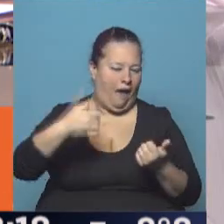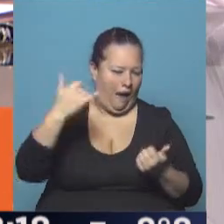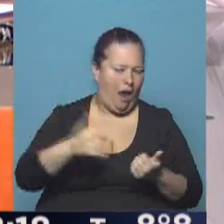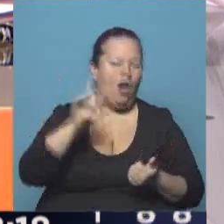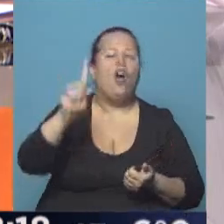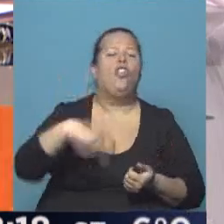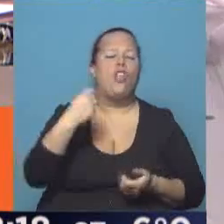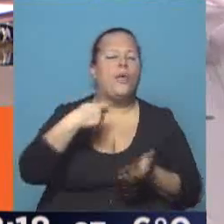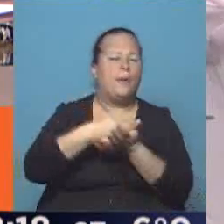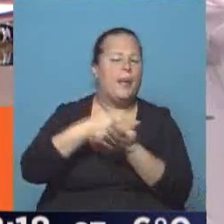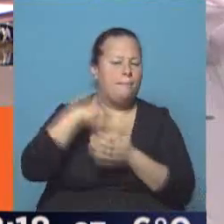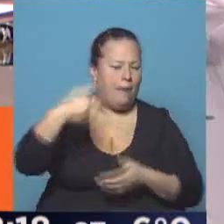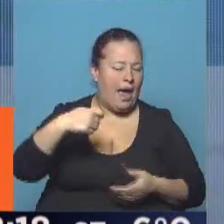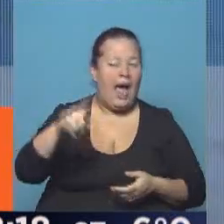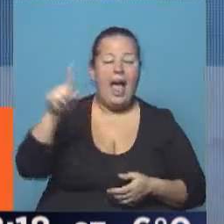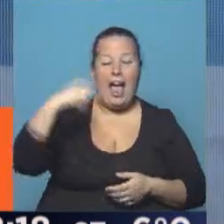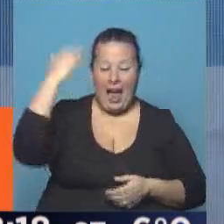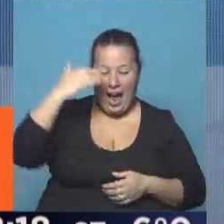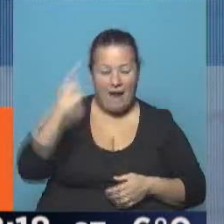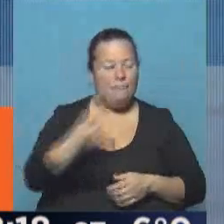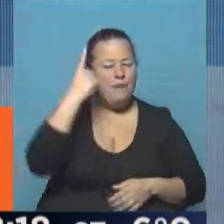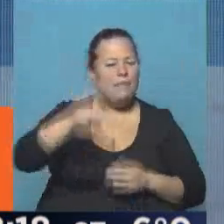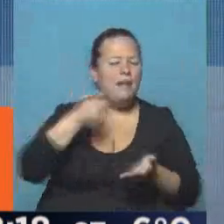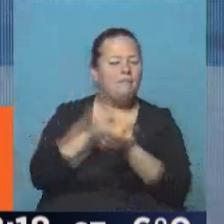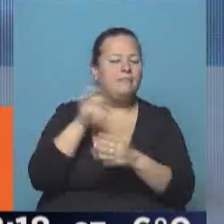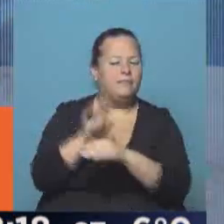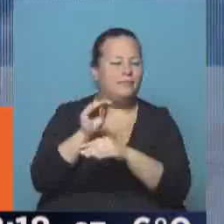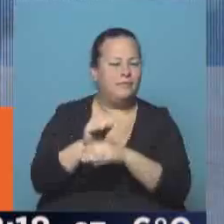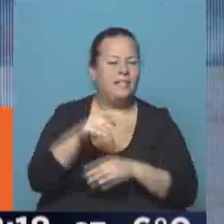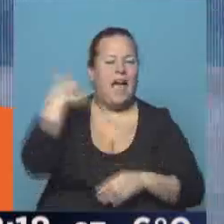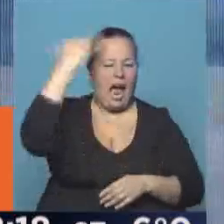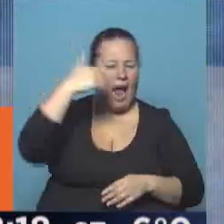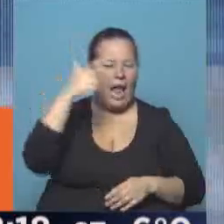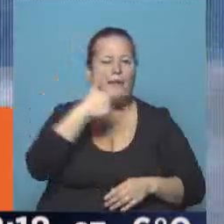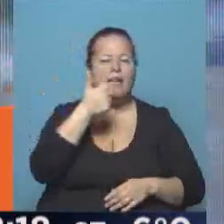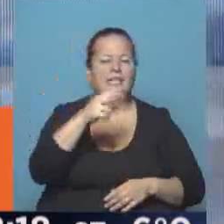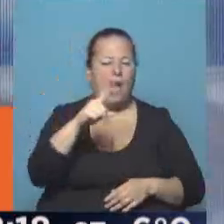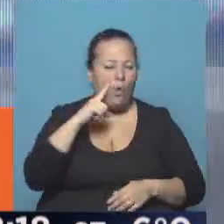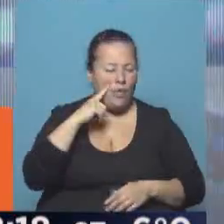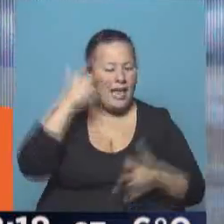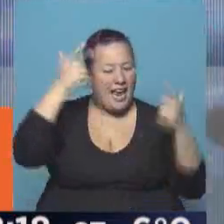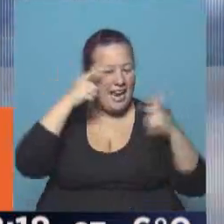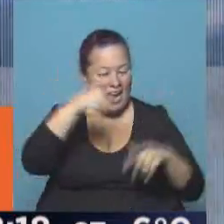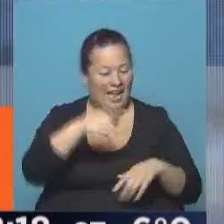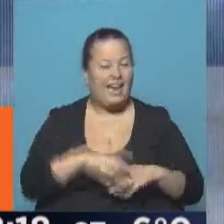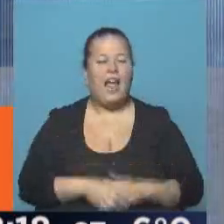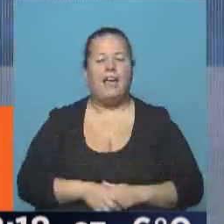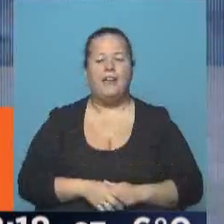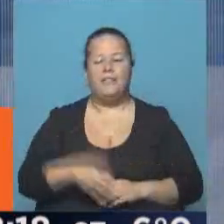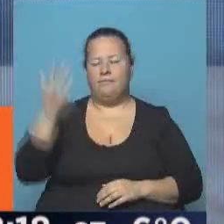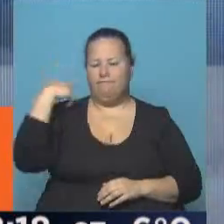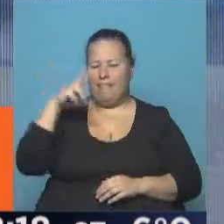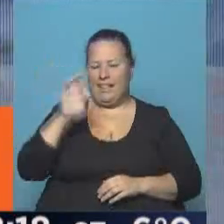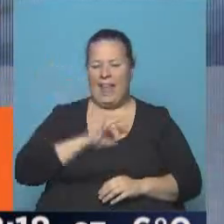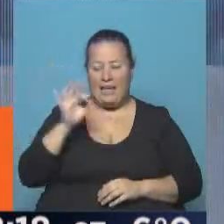dónde surge ese financiamiento? El Estado Islámico, el principal financiamiento es de Arabia Saudí. Digo, la monarquía saudita en los últimos